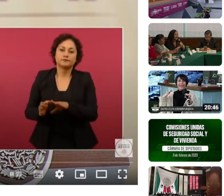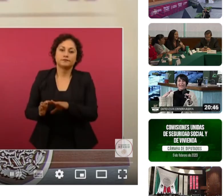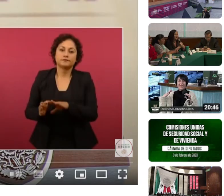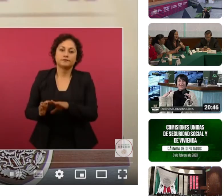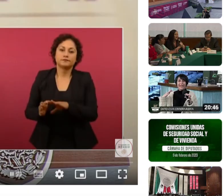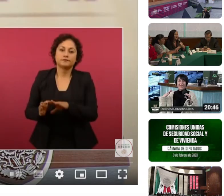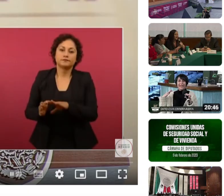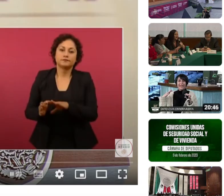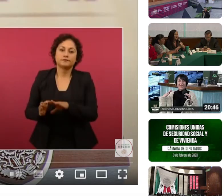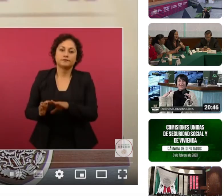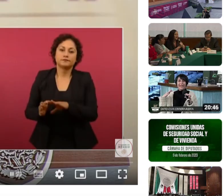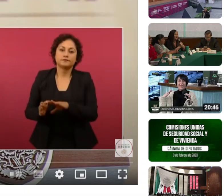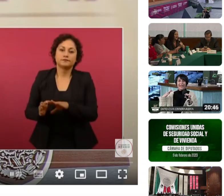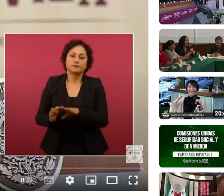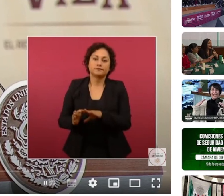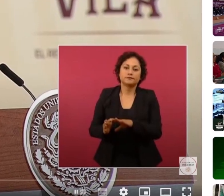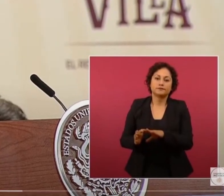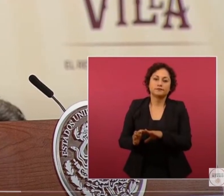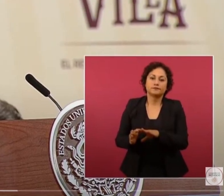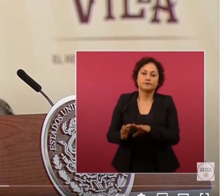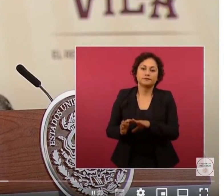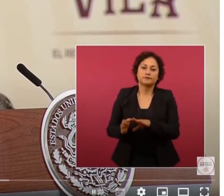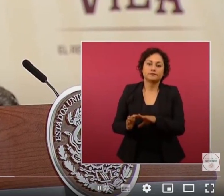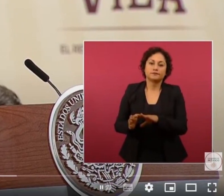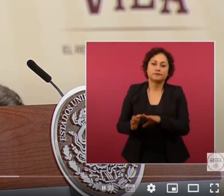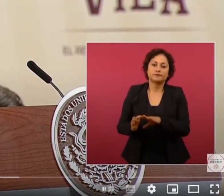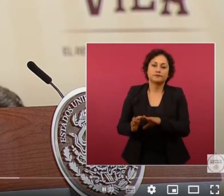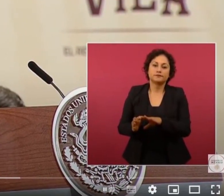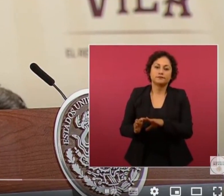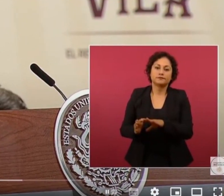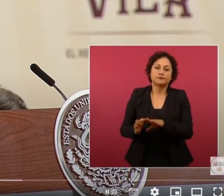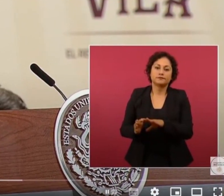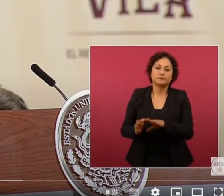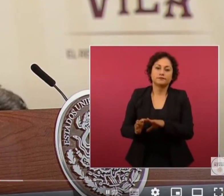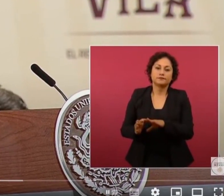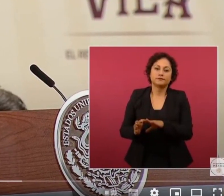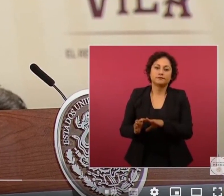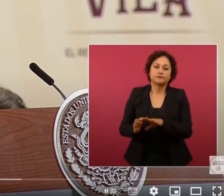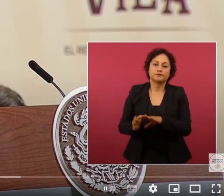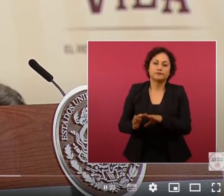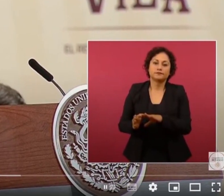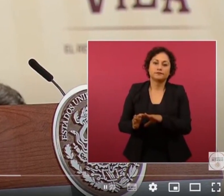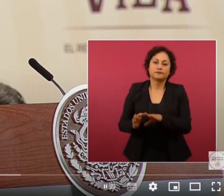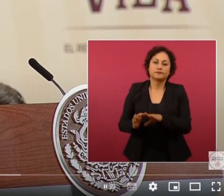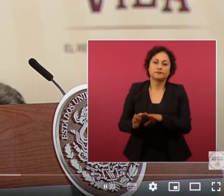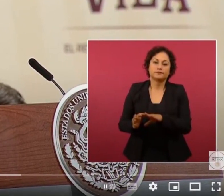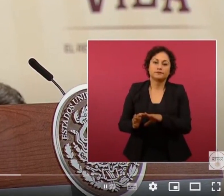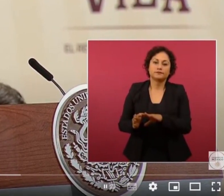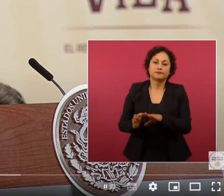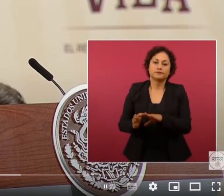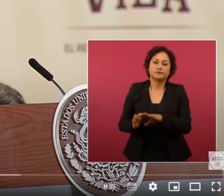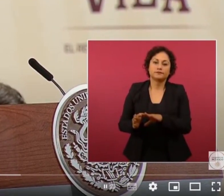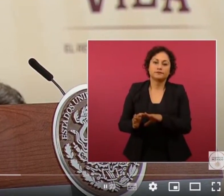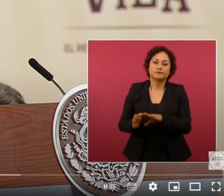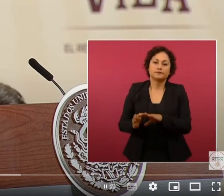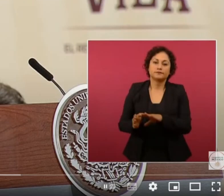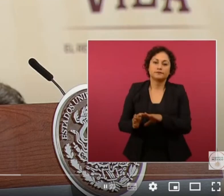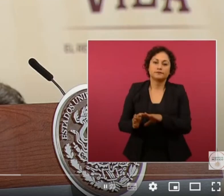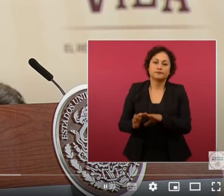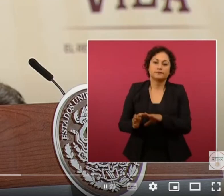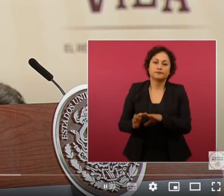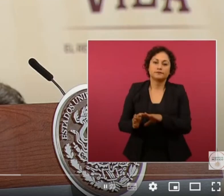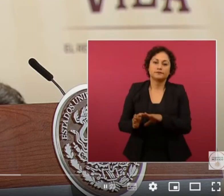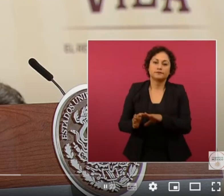lo que dijo Pablo Gómez respecto a la persona esta, Cárdenas Palomino, protegido del